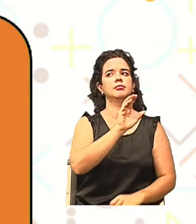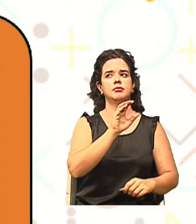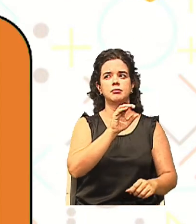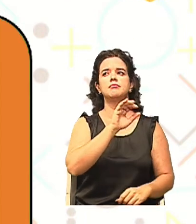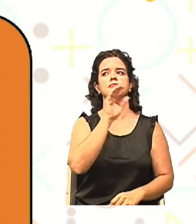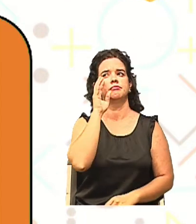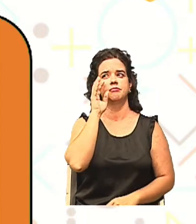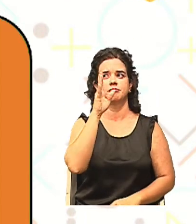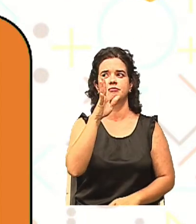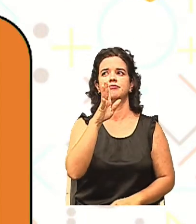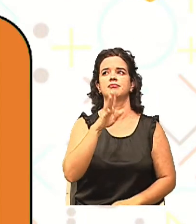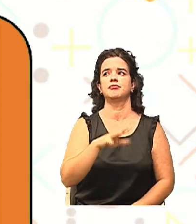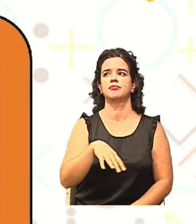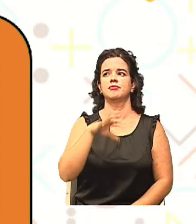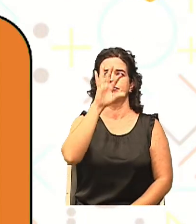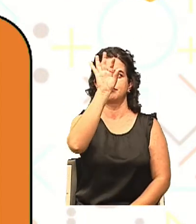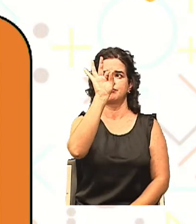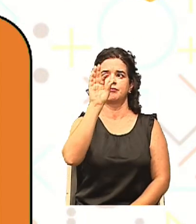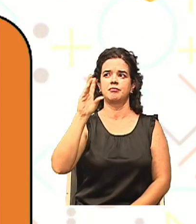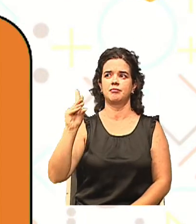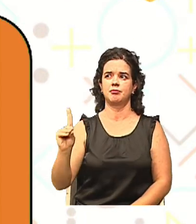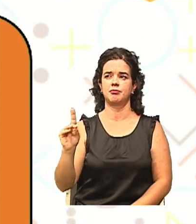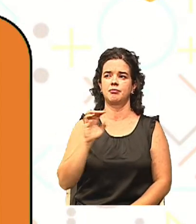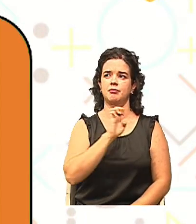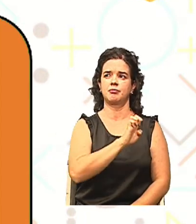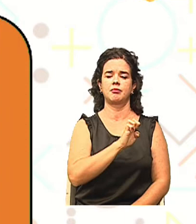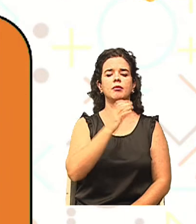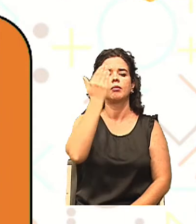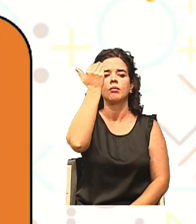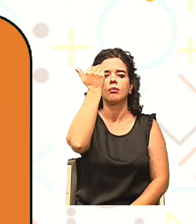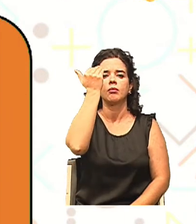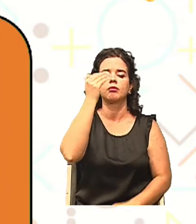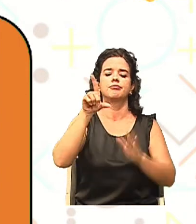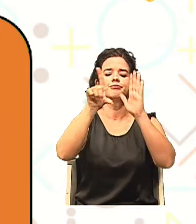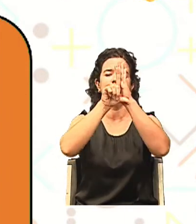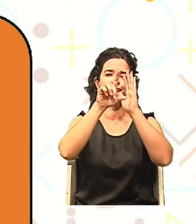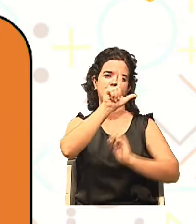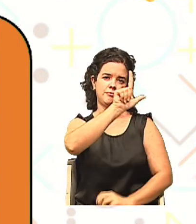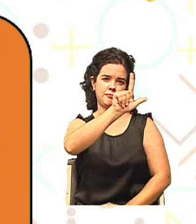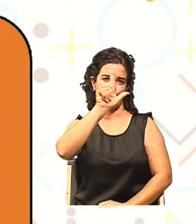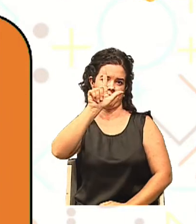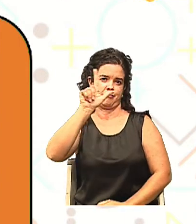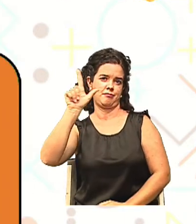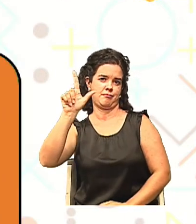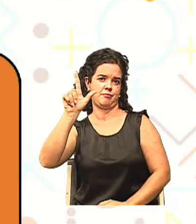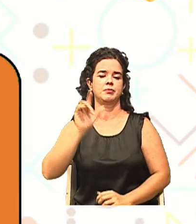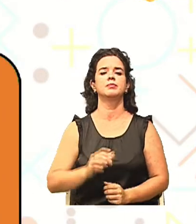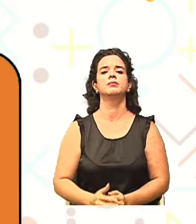FDE por el criterio lado, lado, lado.